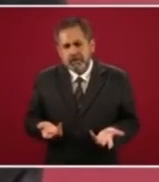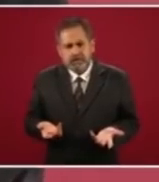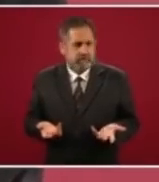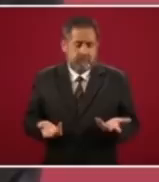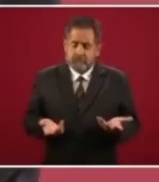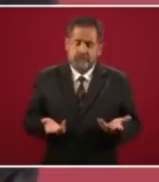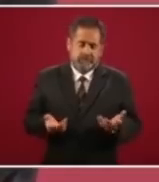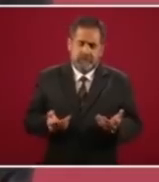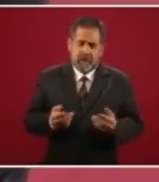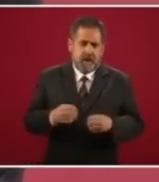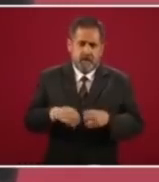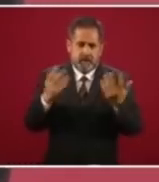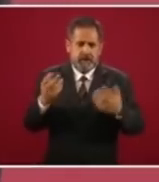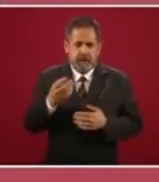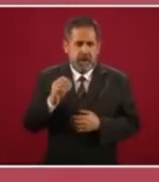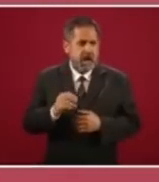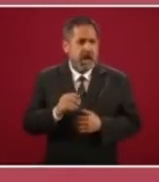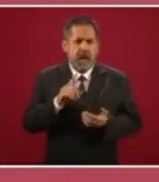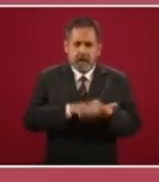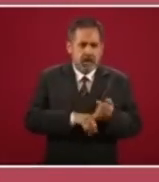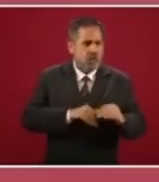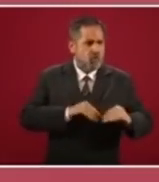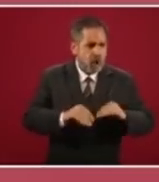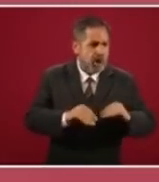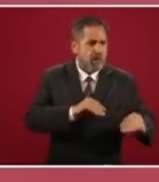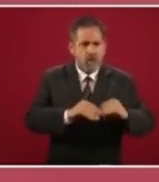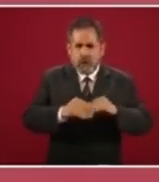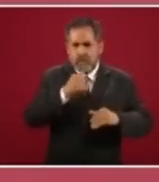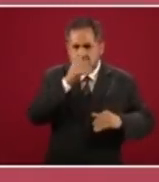no hay movimiento?